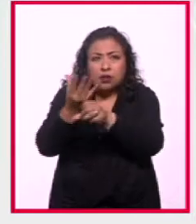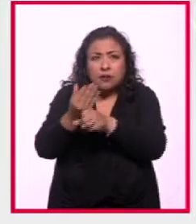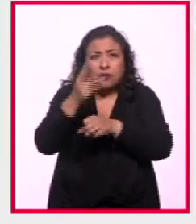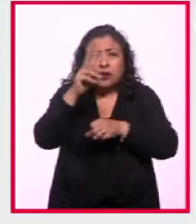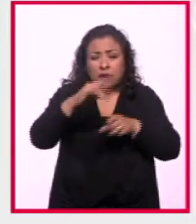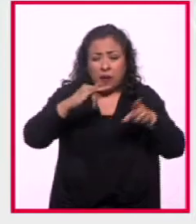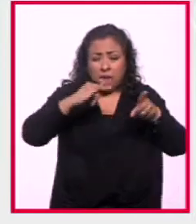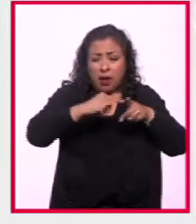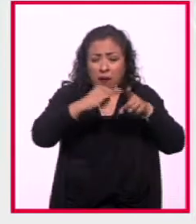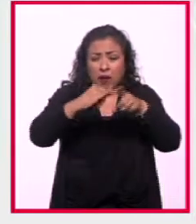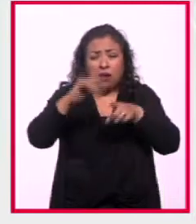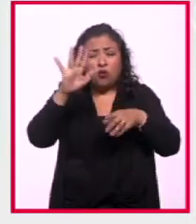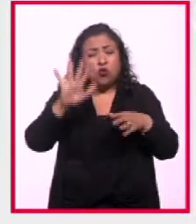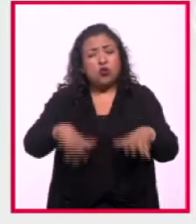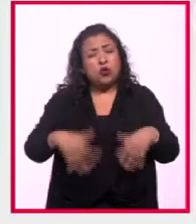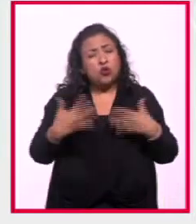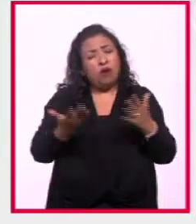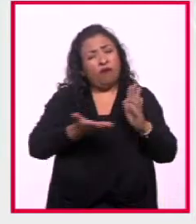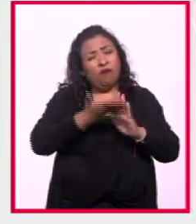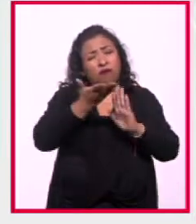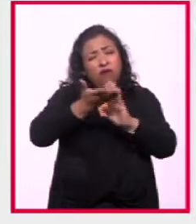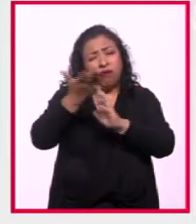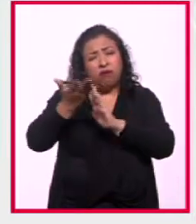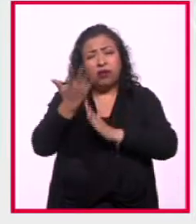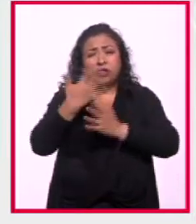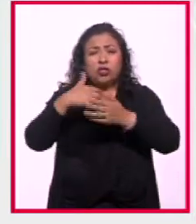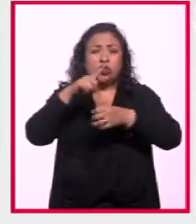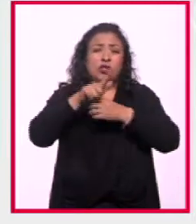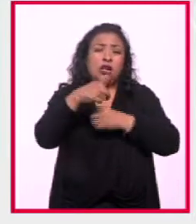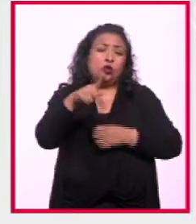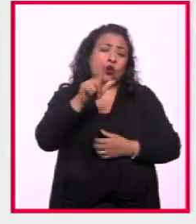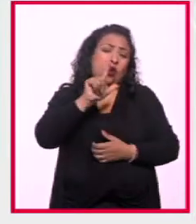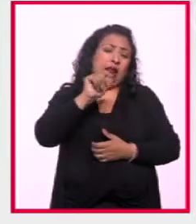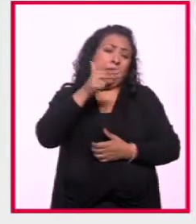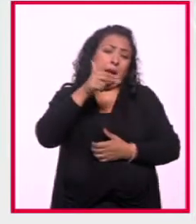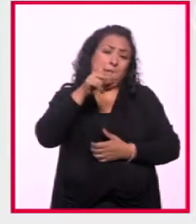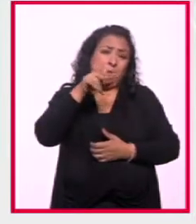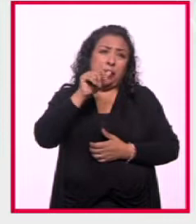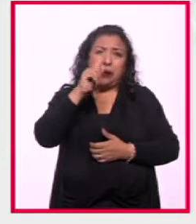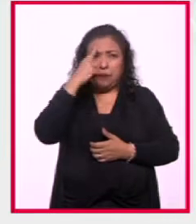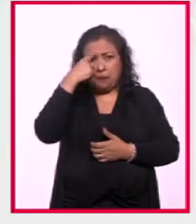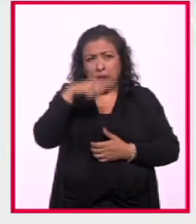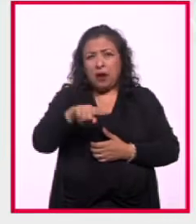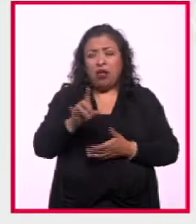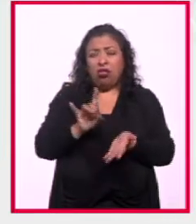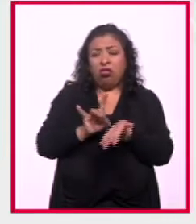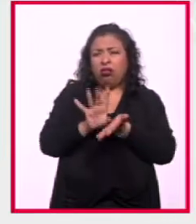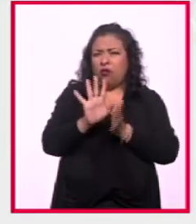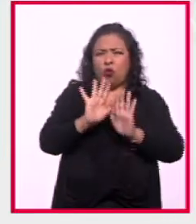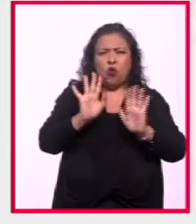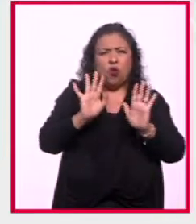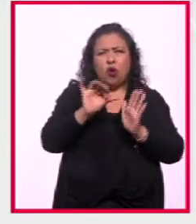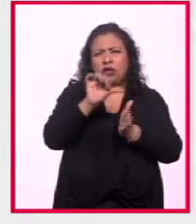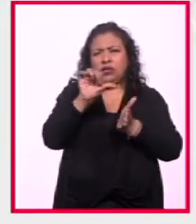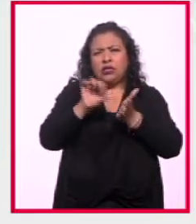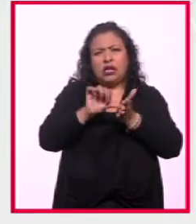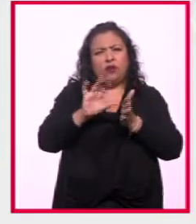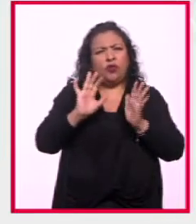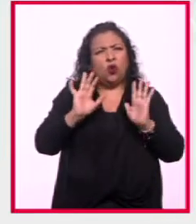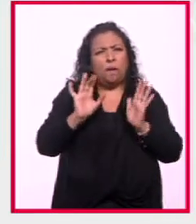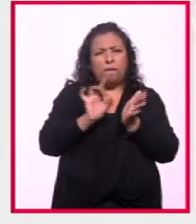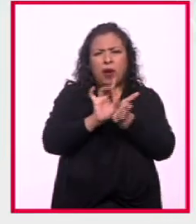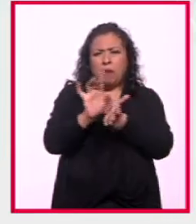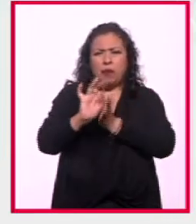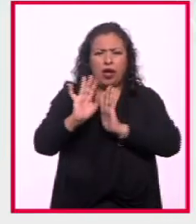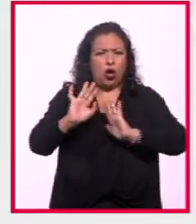enorme obra social de la habana para que no salgan expulsados del centro histórico sus